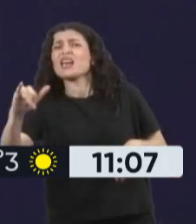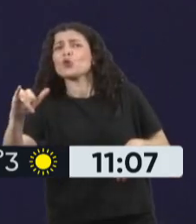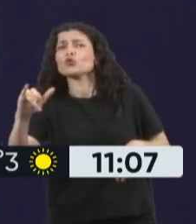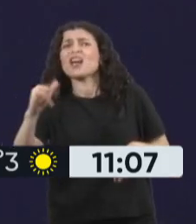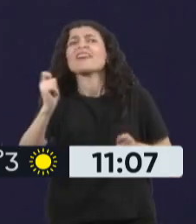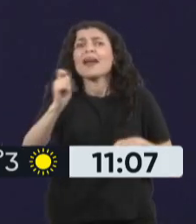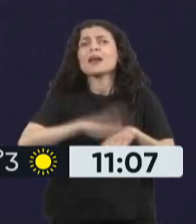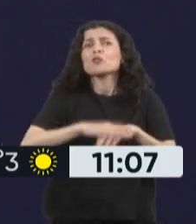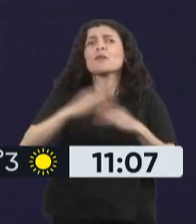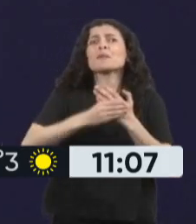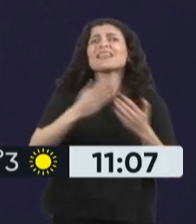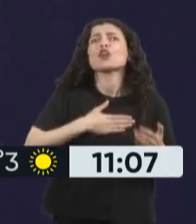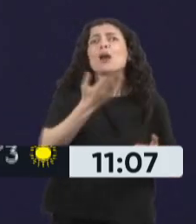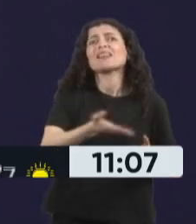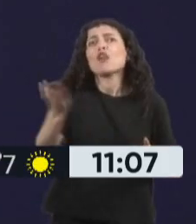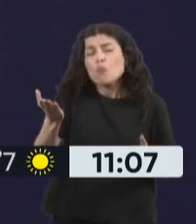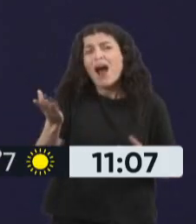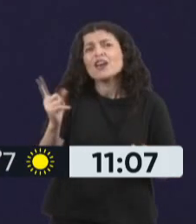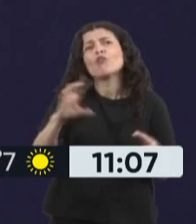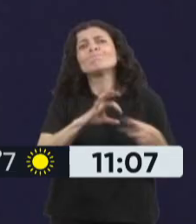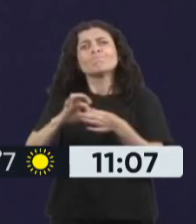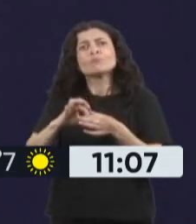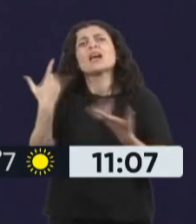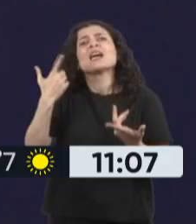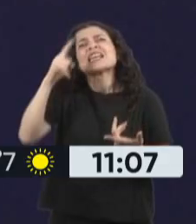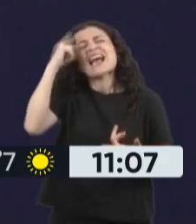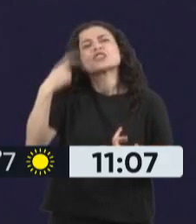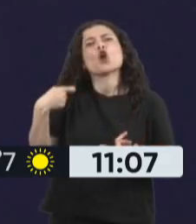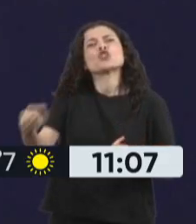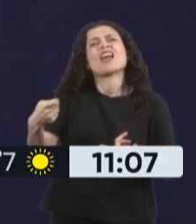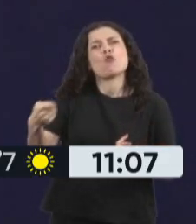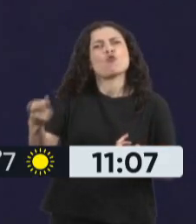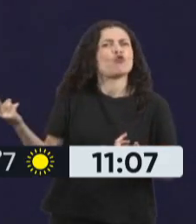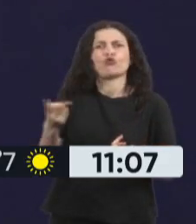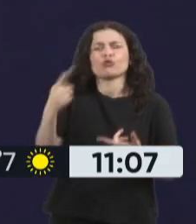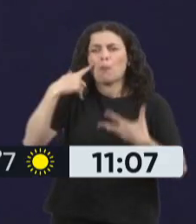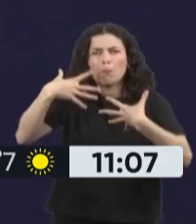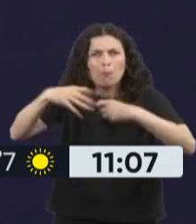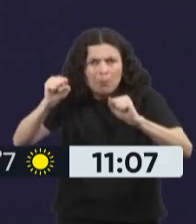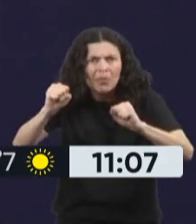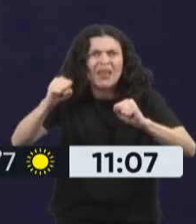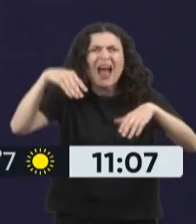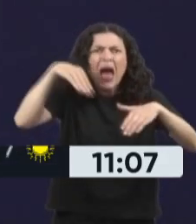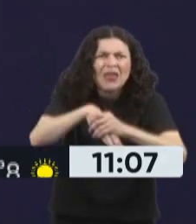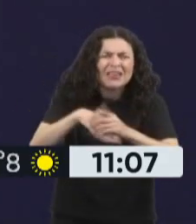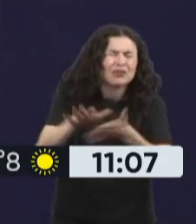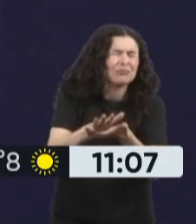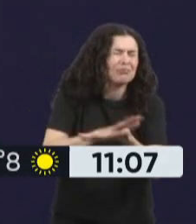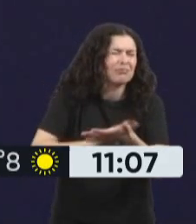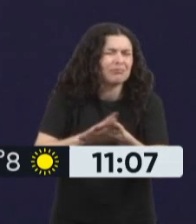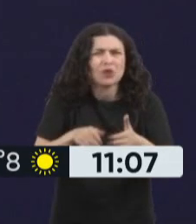era el escándalo Nación Seguros, que se descubrió no solo una red de corrupción galopante, sino un